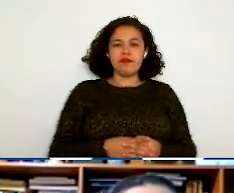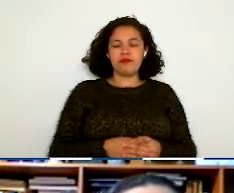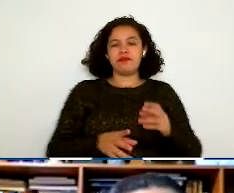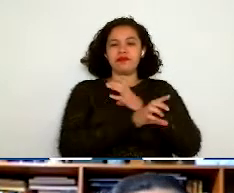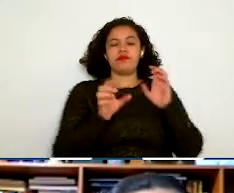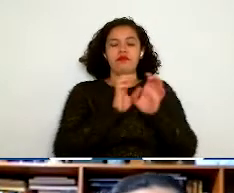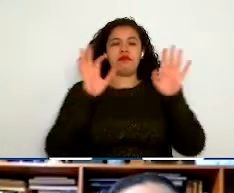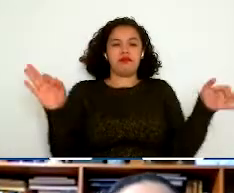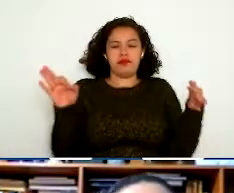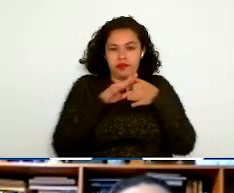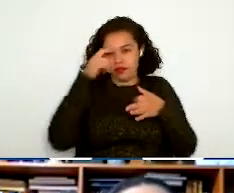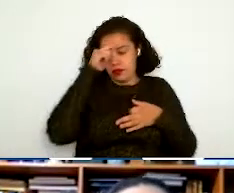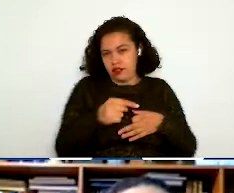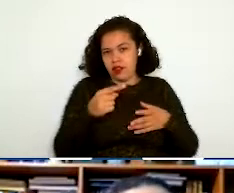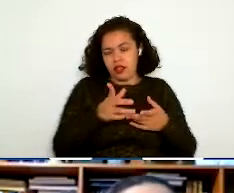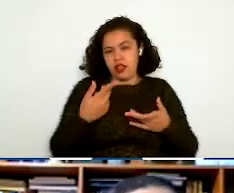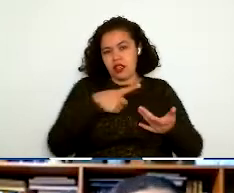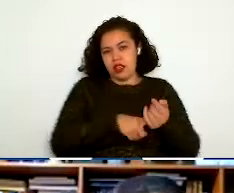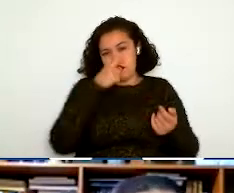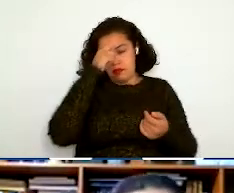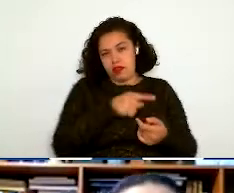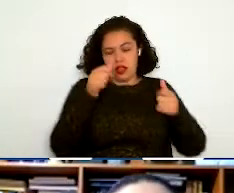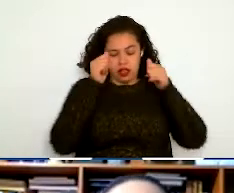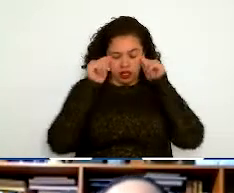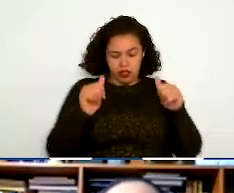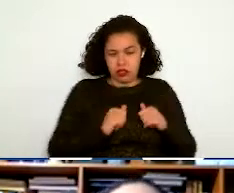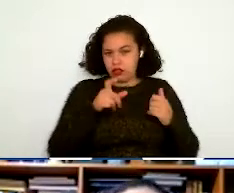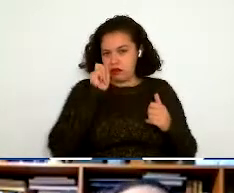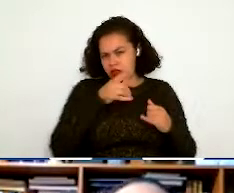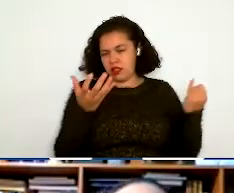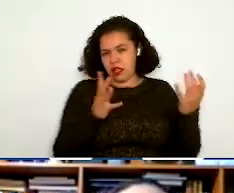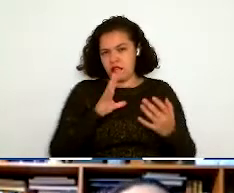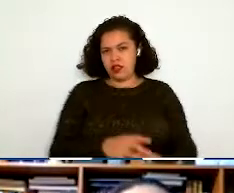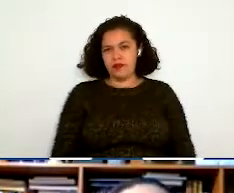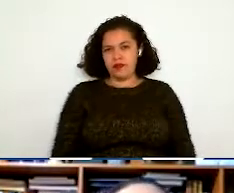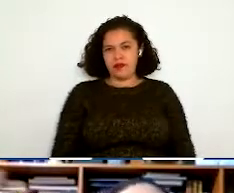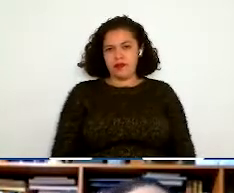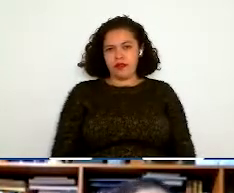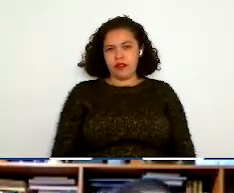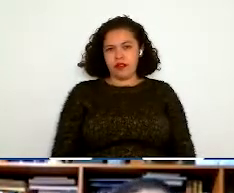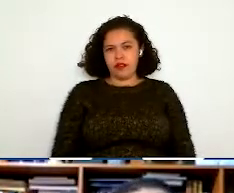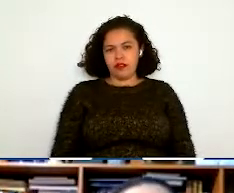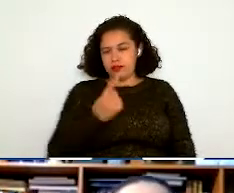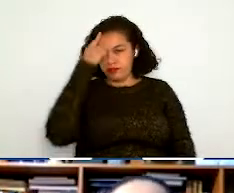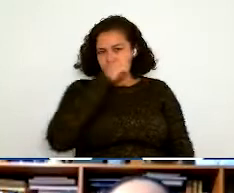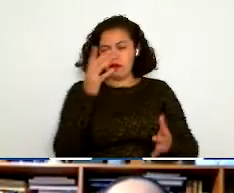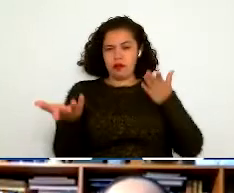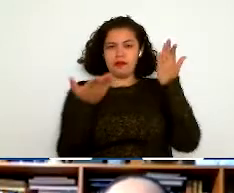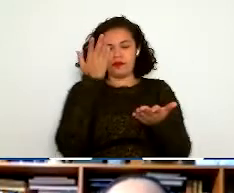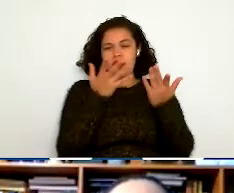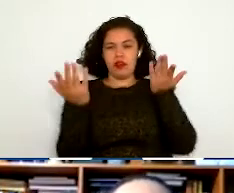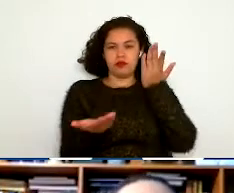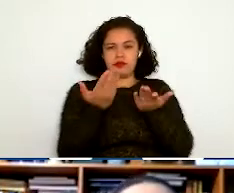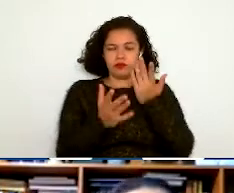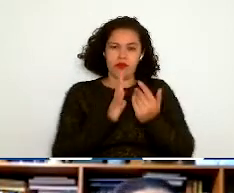aproximaciones o mediciones, incluso sobre la calidad de la atención, por ejemplo, a partir de la comparación con un estándar, que